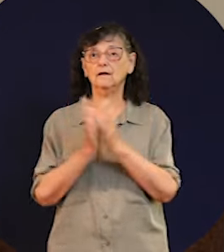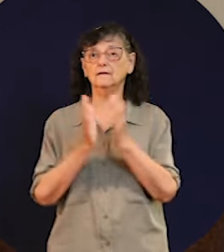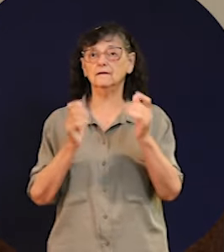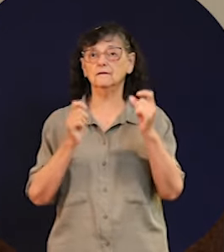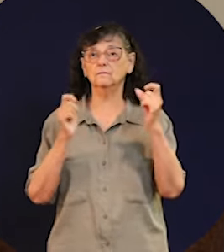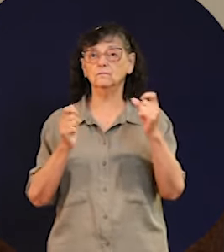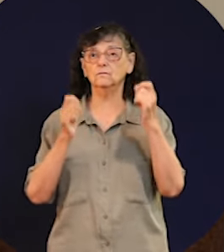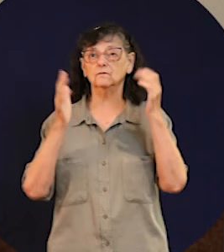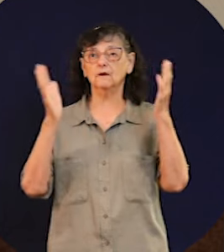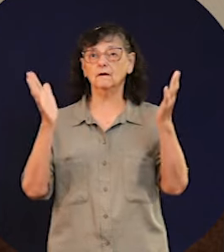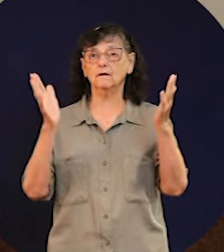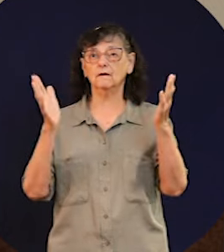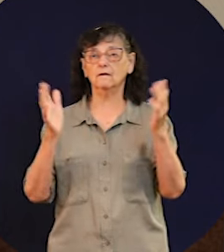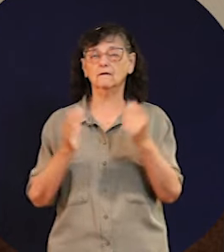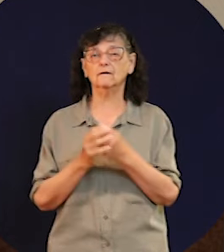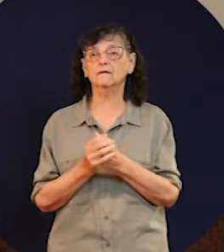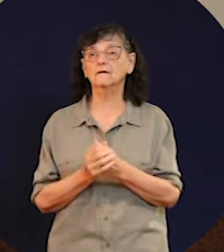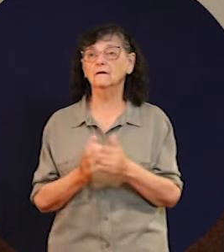aleluya, aleluya,